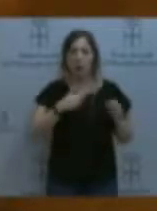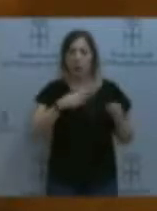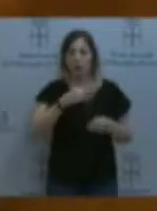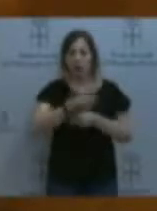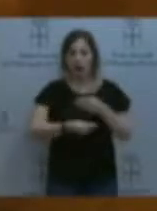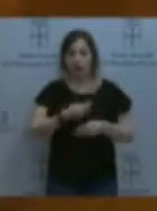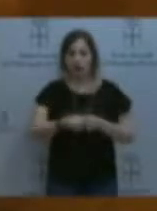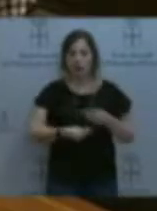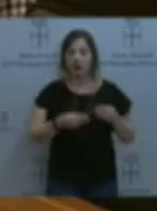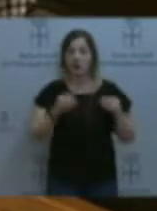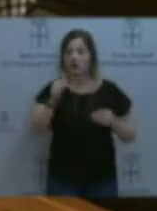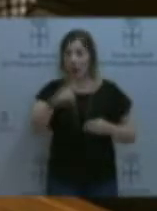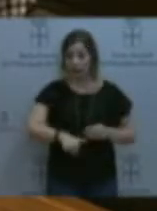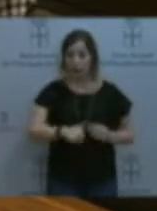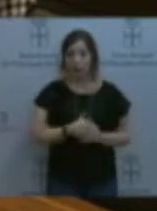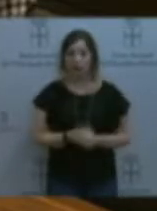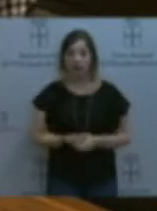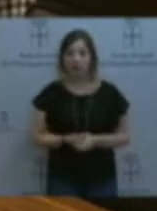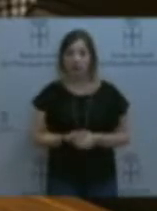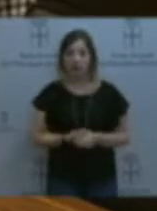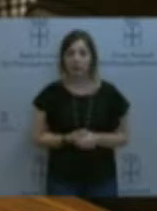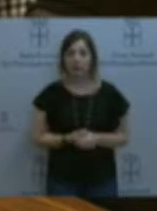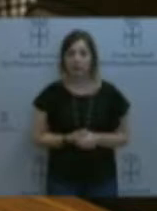y además creo que lo voy a hacer.